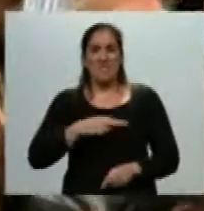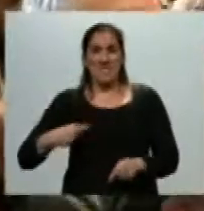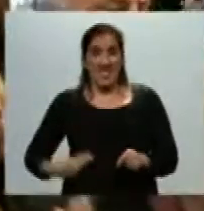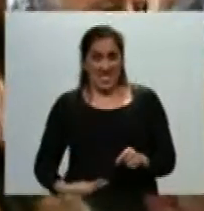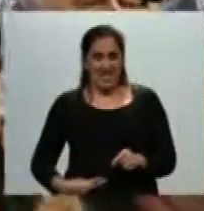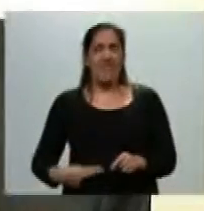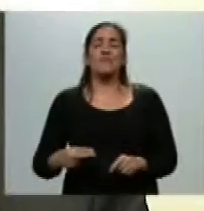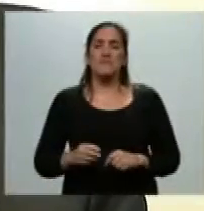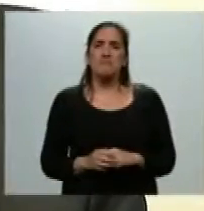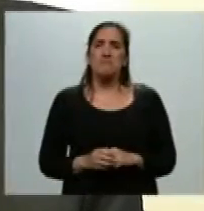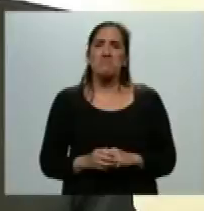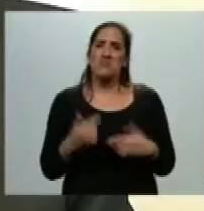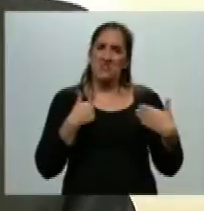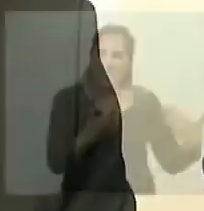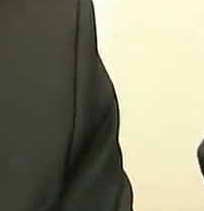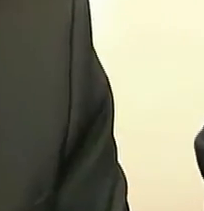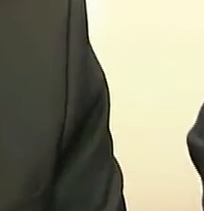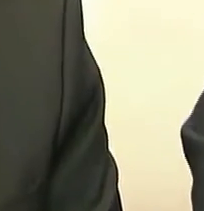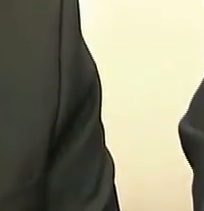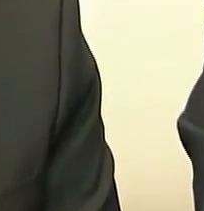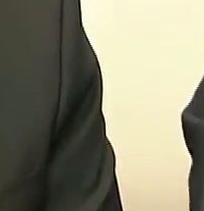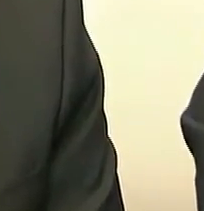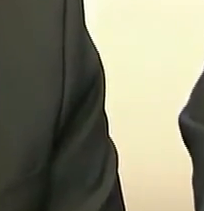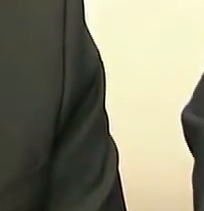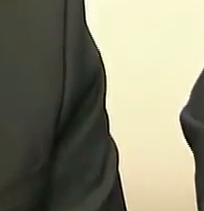debemos decir que ha sido